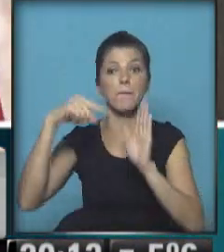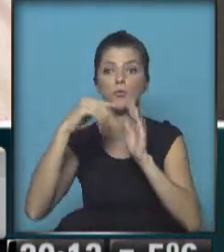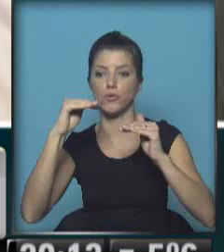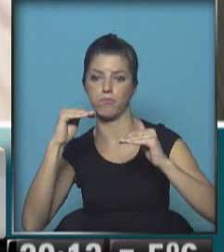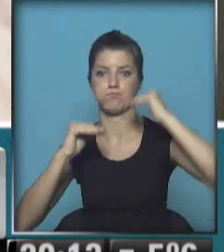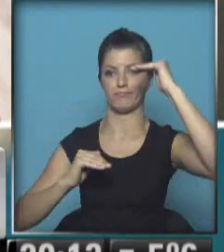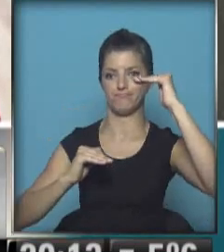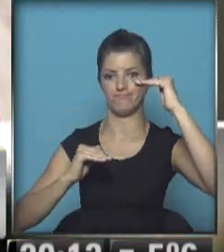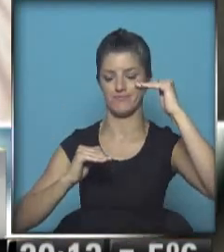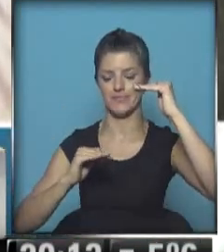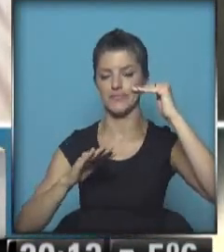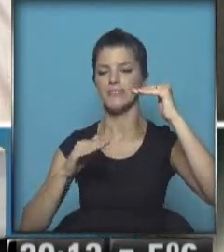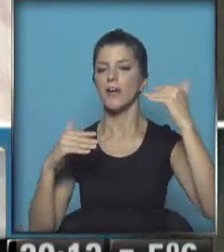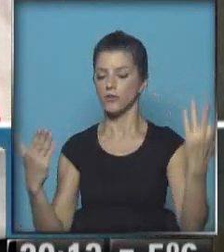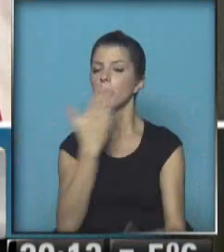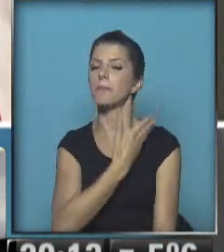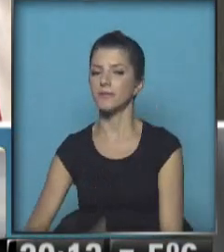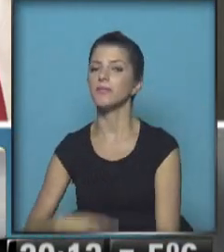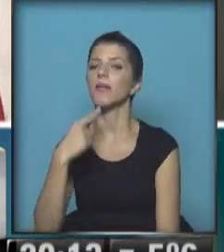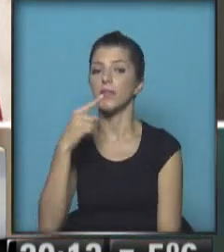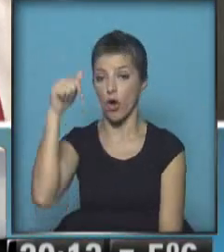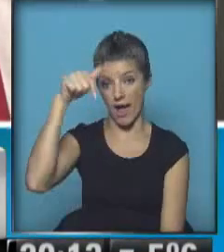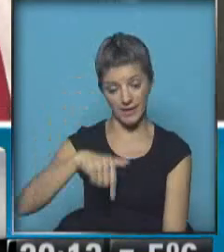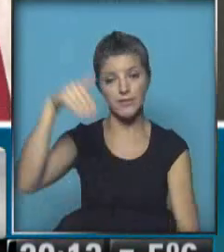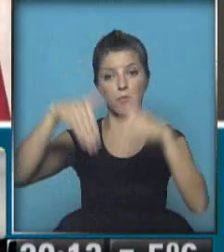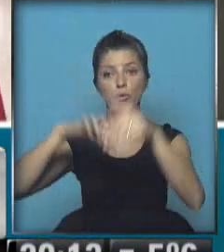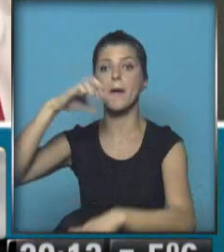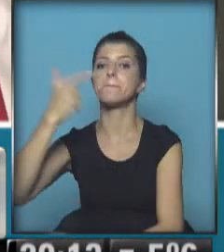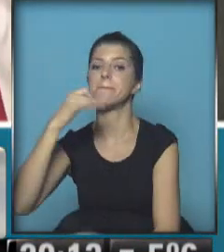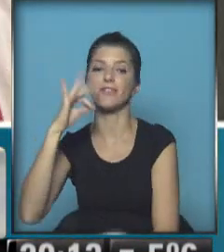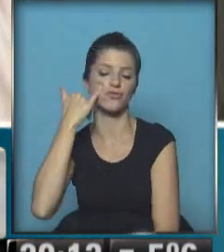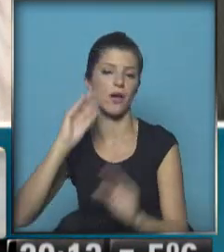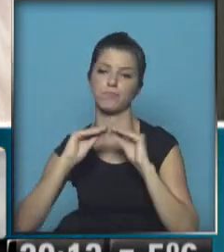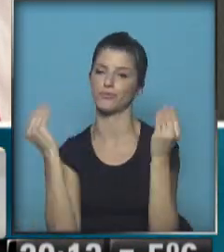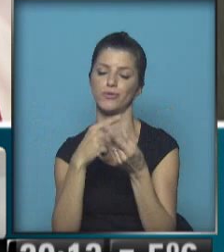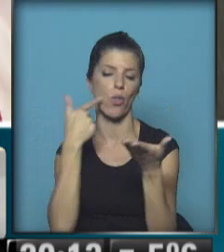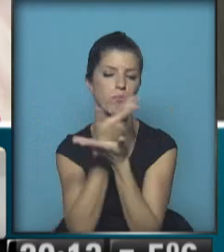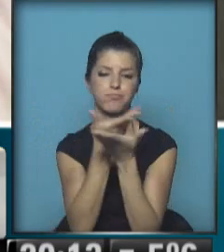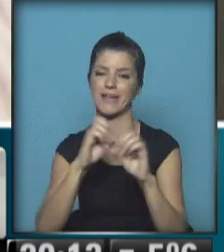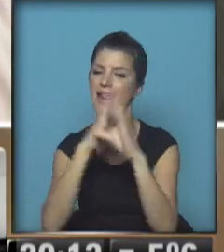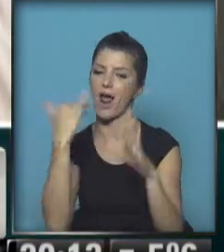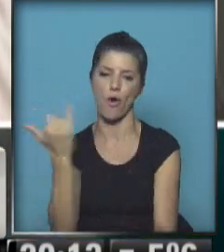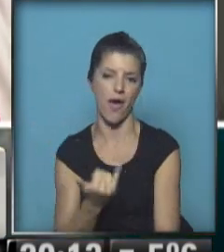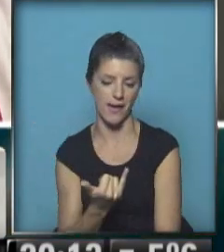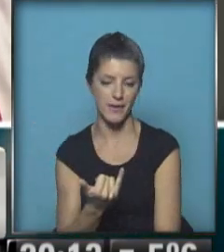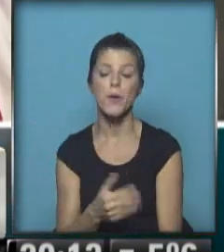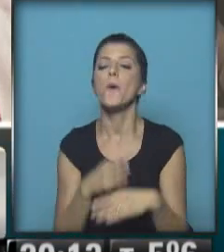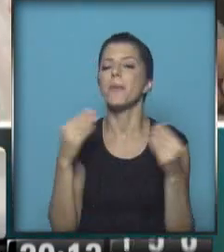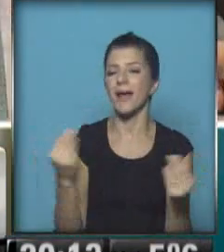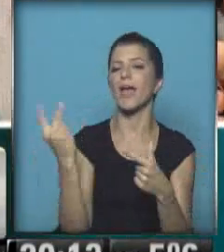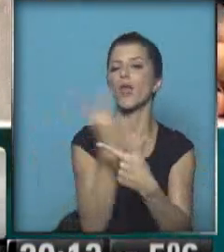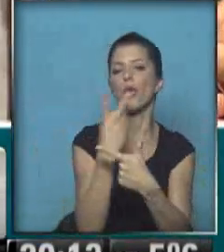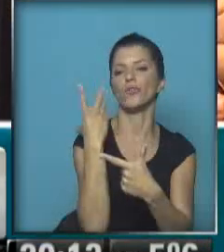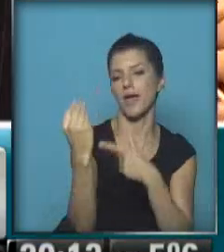ventaja la presidenta lo que le dijo Es estas paso ya tienen un resultado claro prácticamente no es no son necesarios